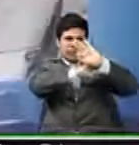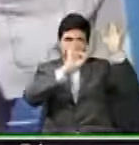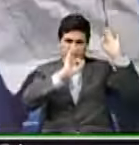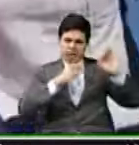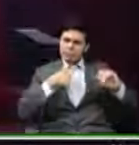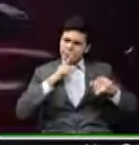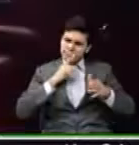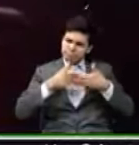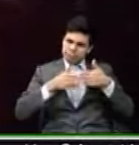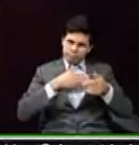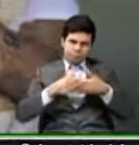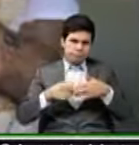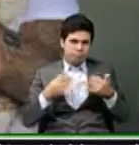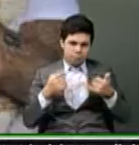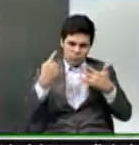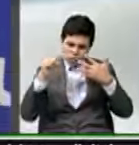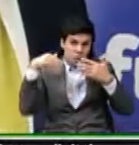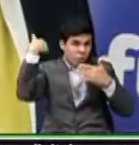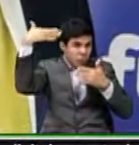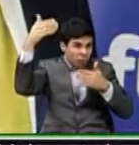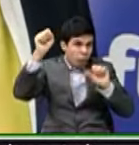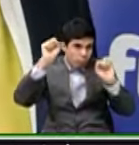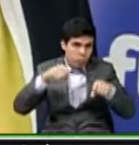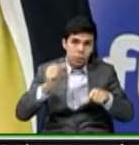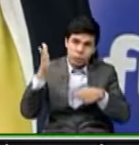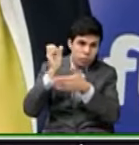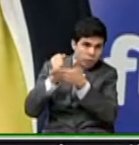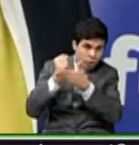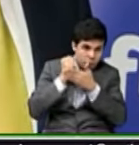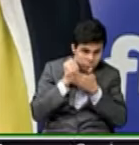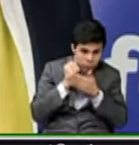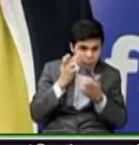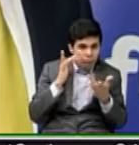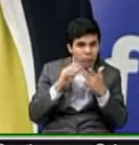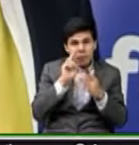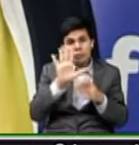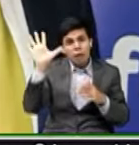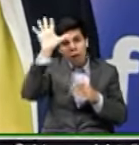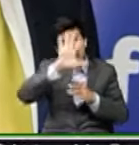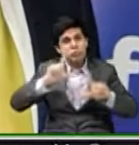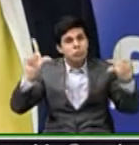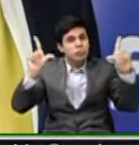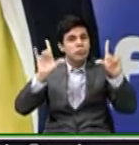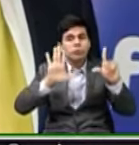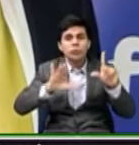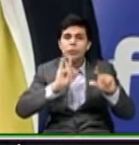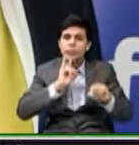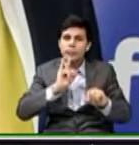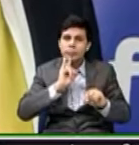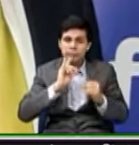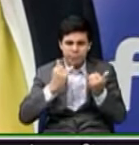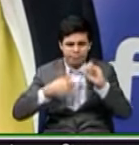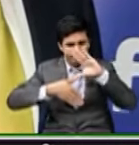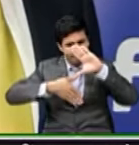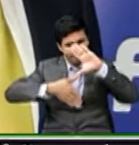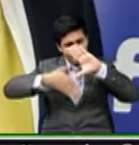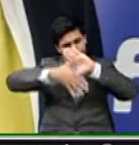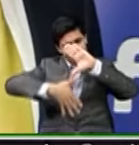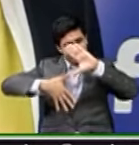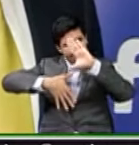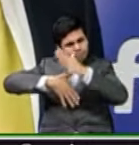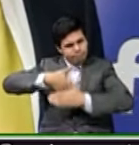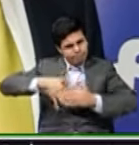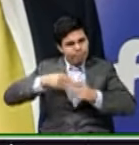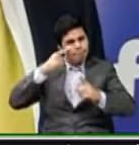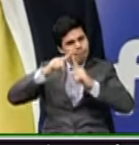USA. Oportunidades vendrán, si Dios quiere, de televisión nacional en Estados Unidos, pero como latino es mi decisión. Arriba